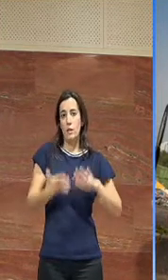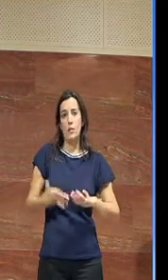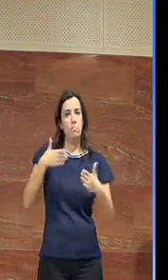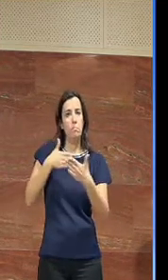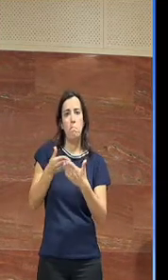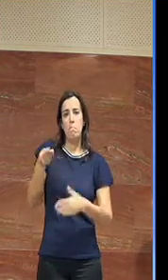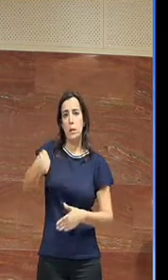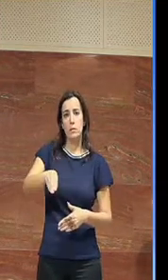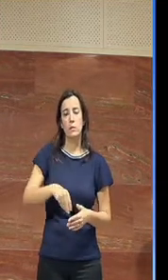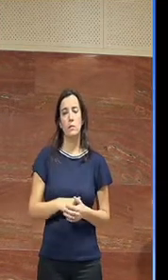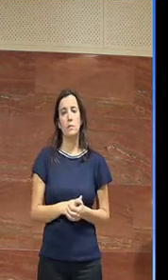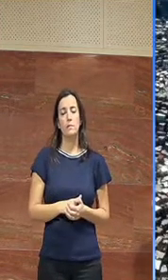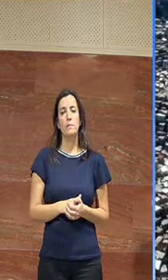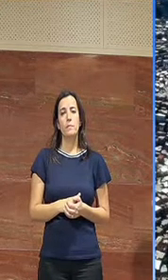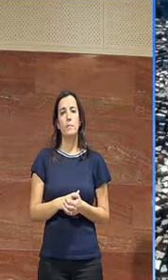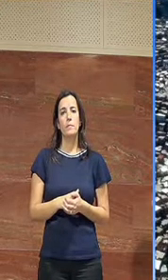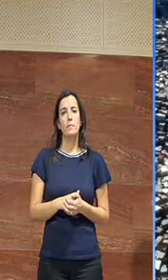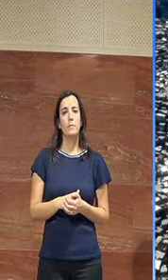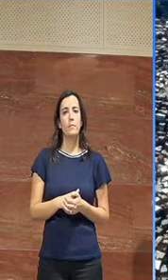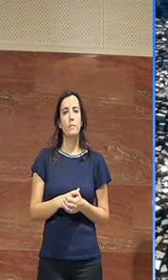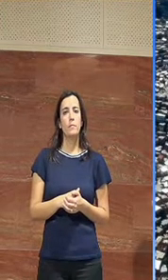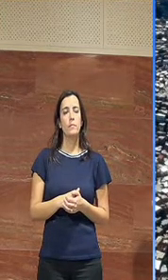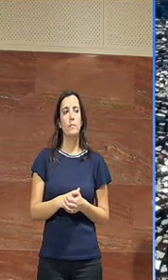más. El factor del contexto.